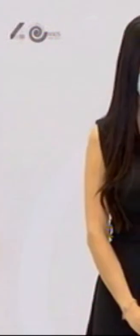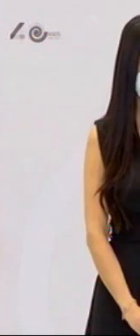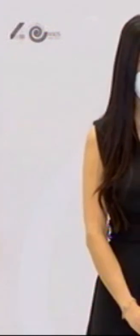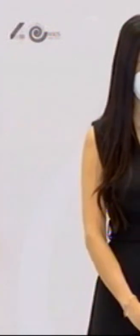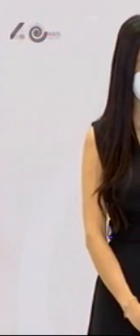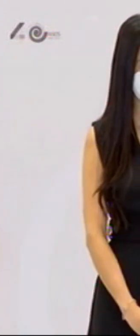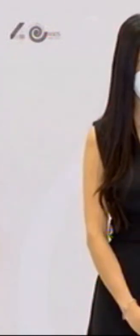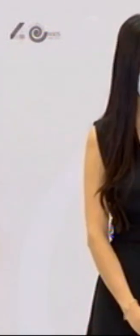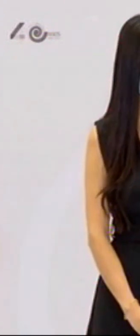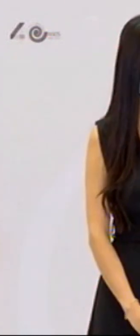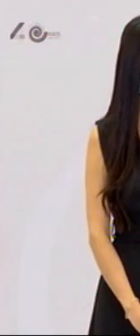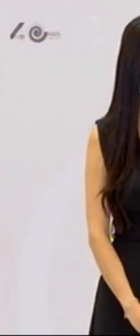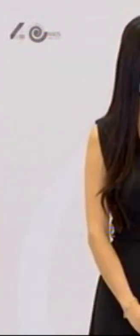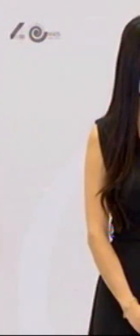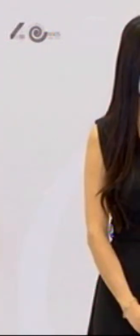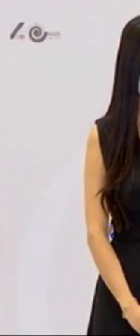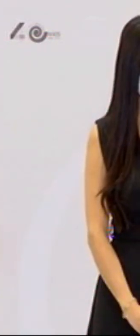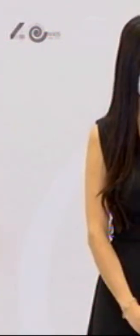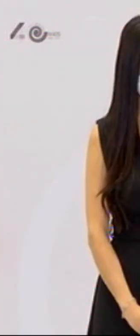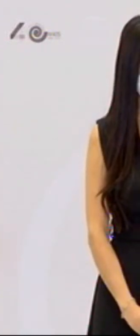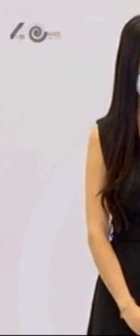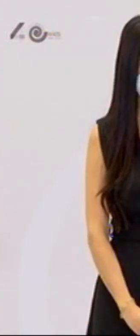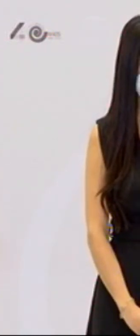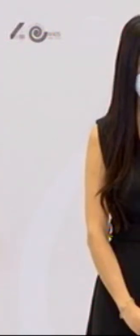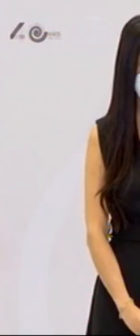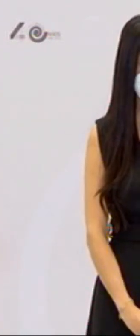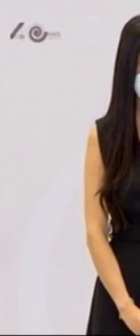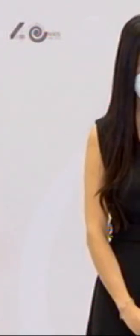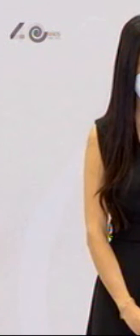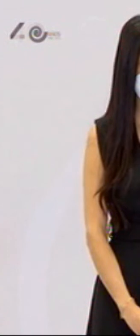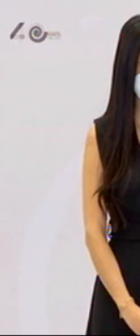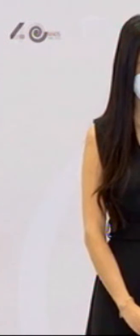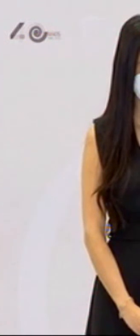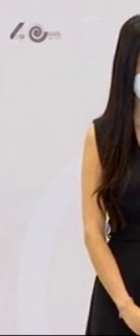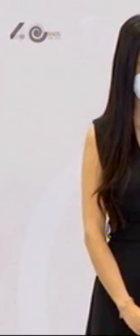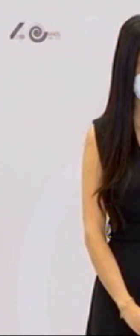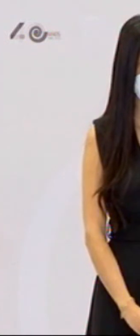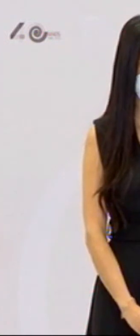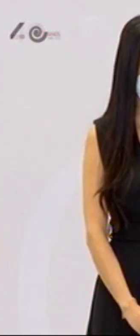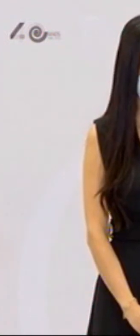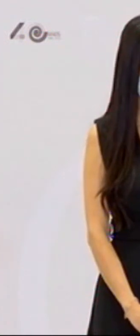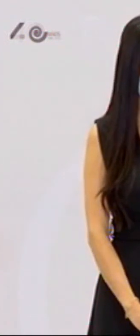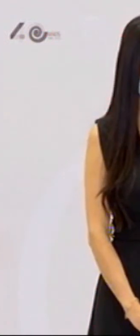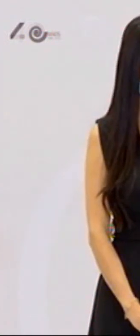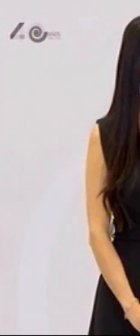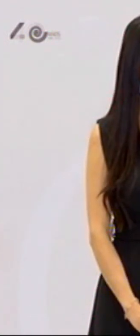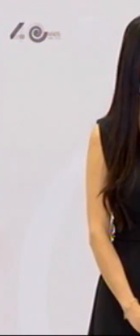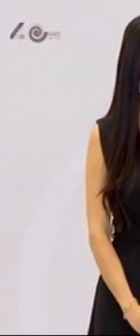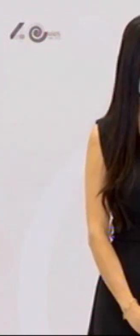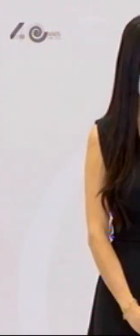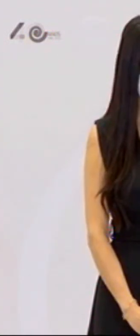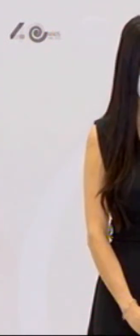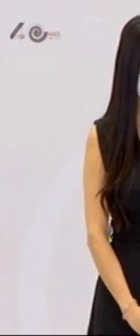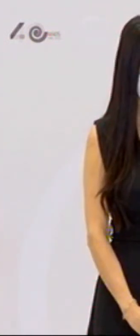pandémica, y lo ha hecho con el rigor que caracteriza a un buen presidente del Gobierno en la peor